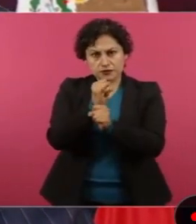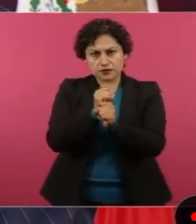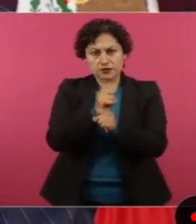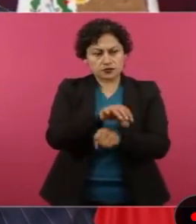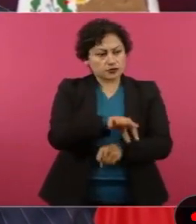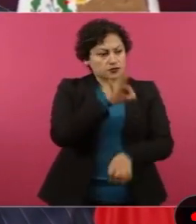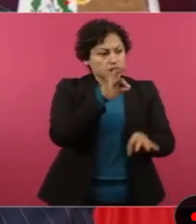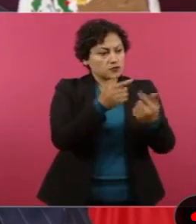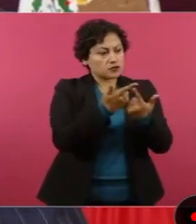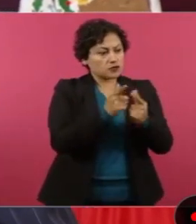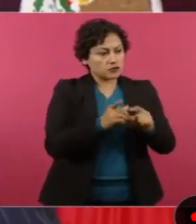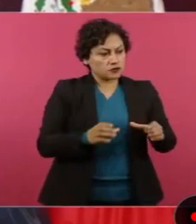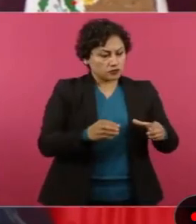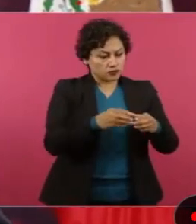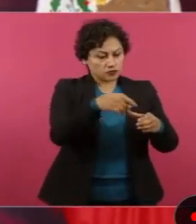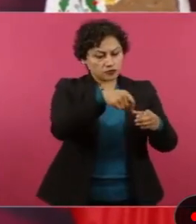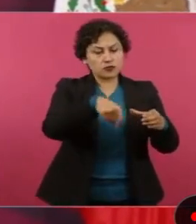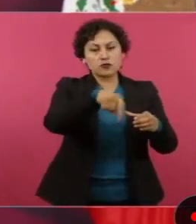de